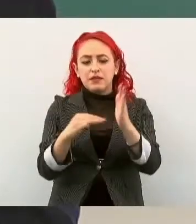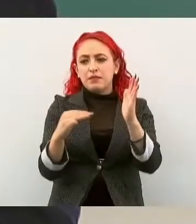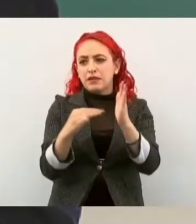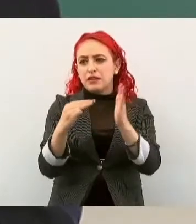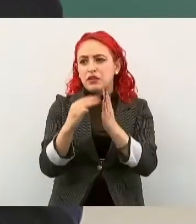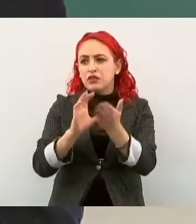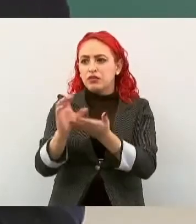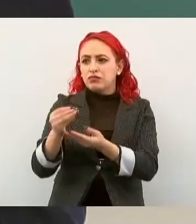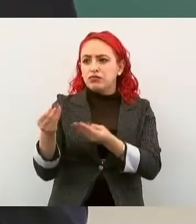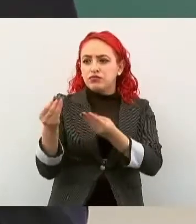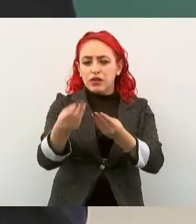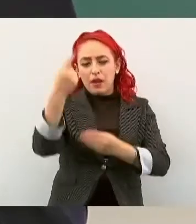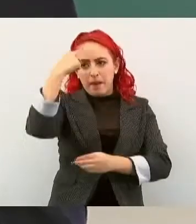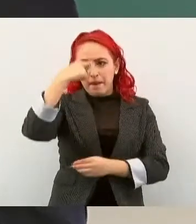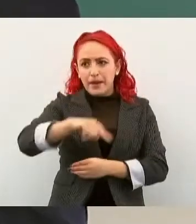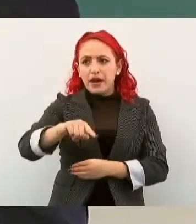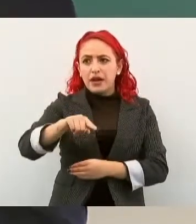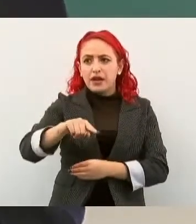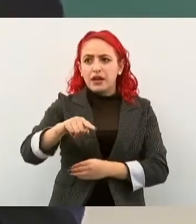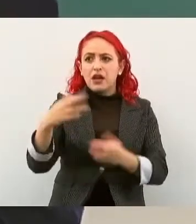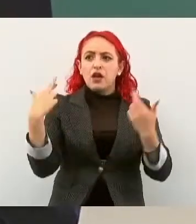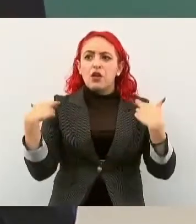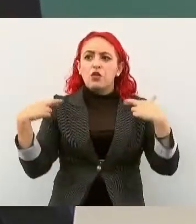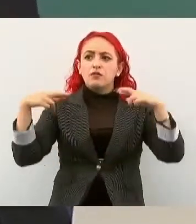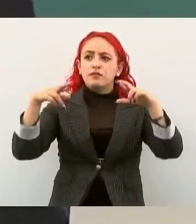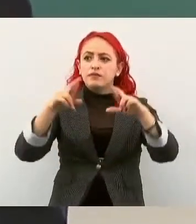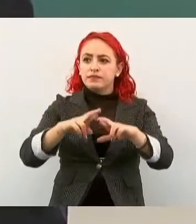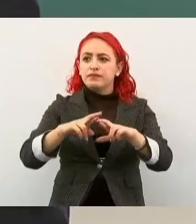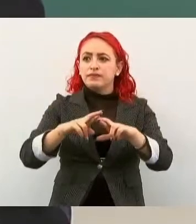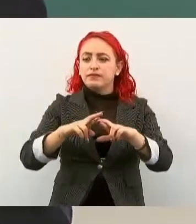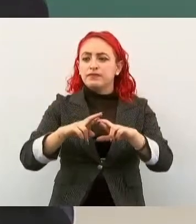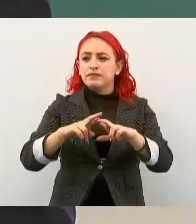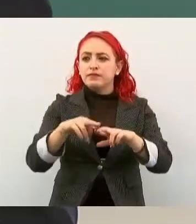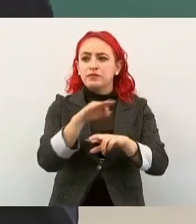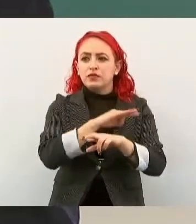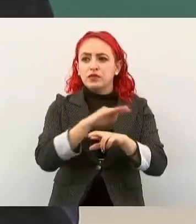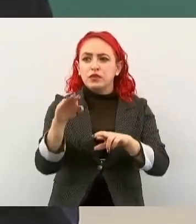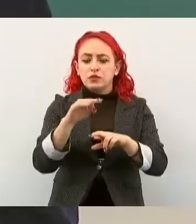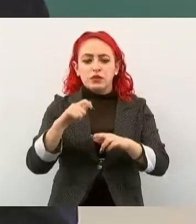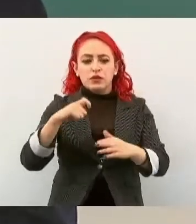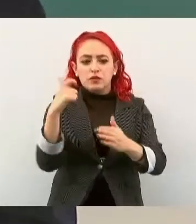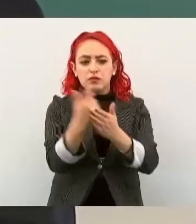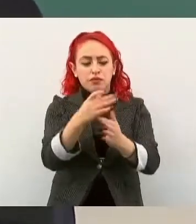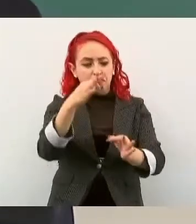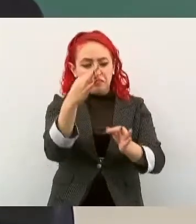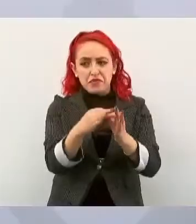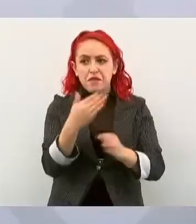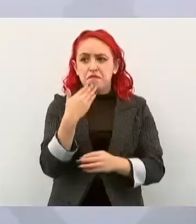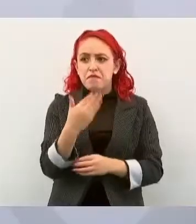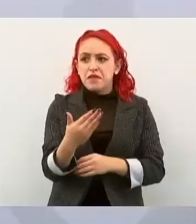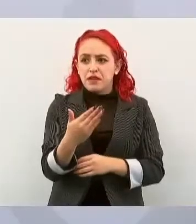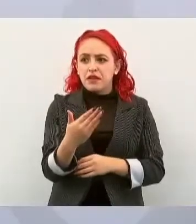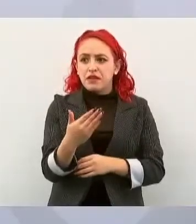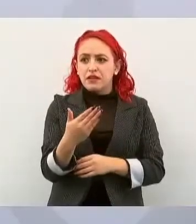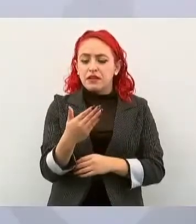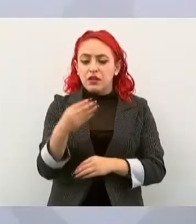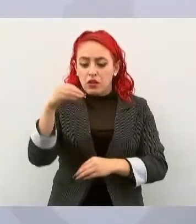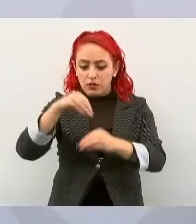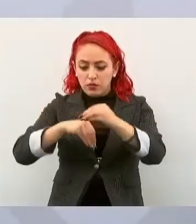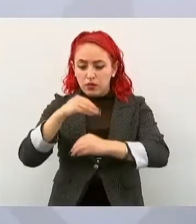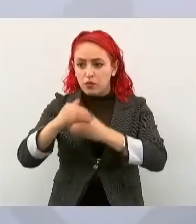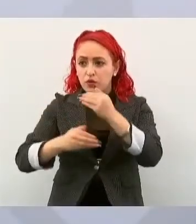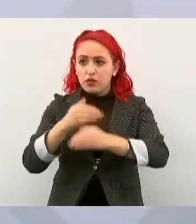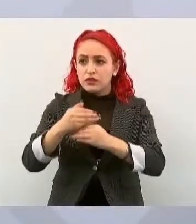pesos para que los maestros puedan cobrar a tiempo. Se está